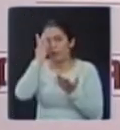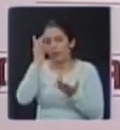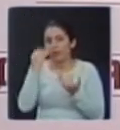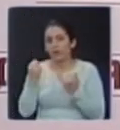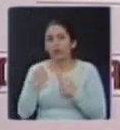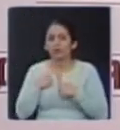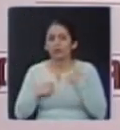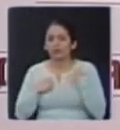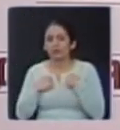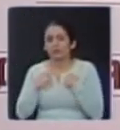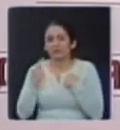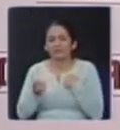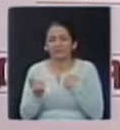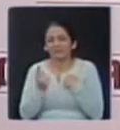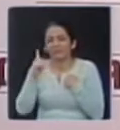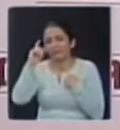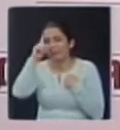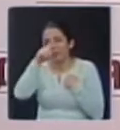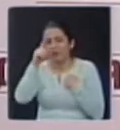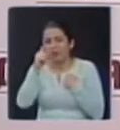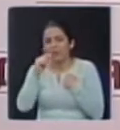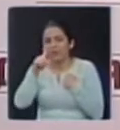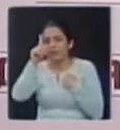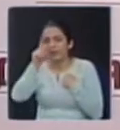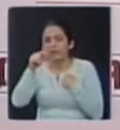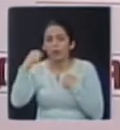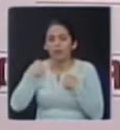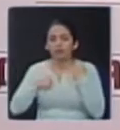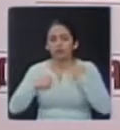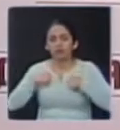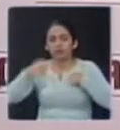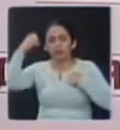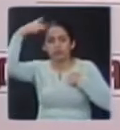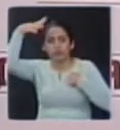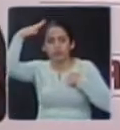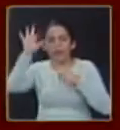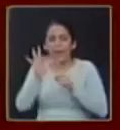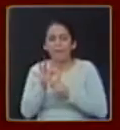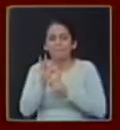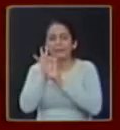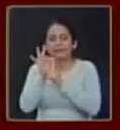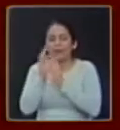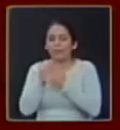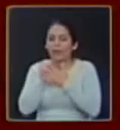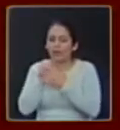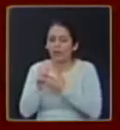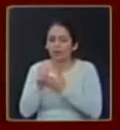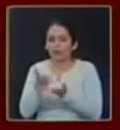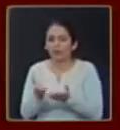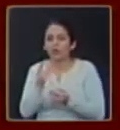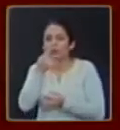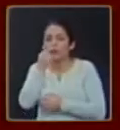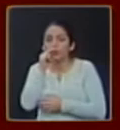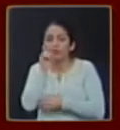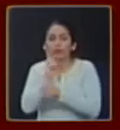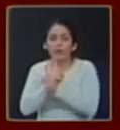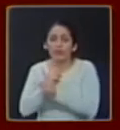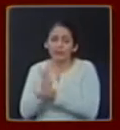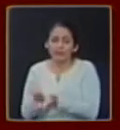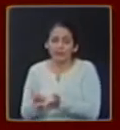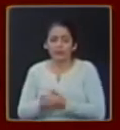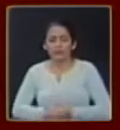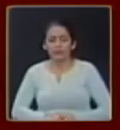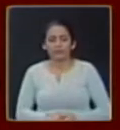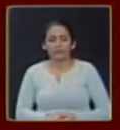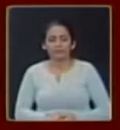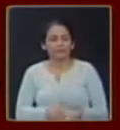para sus necesidades, sino para, digamos, para... Para una ducha común, de exactamente, pronto, no para niños con capacidades especiales exactamente, como ellos.